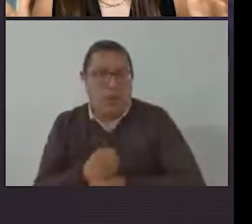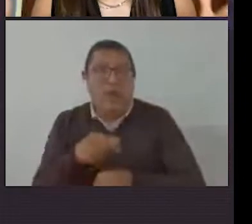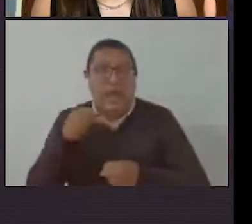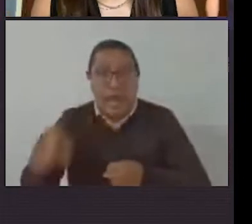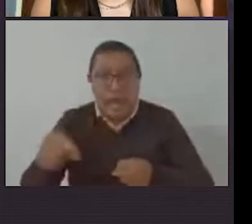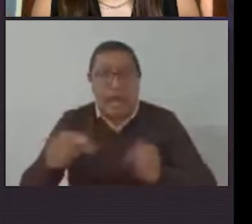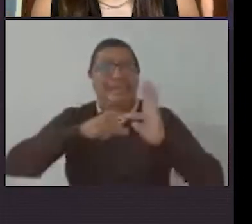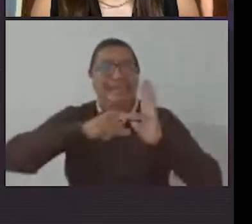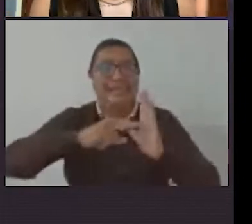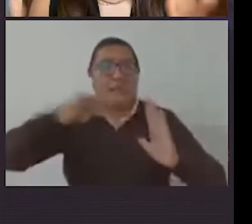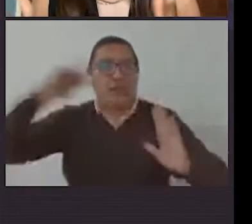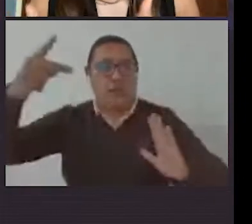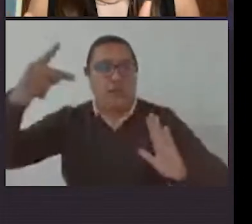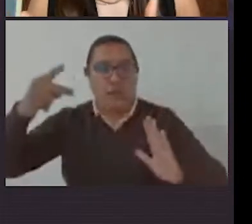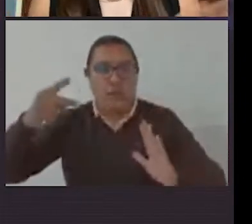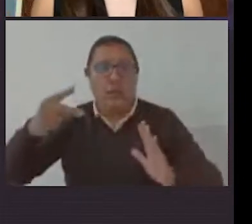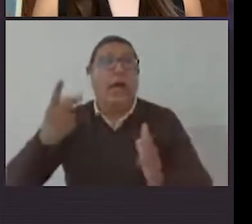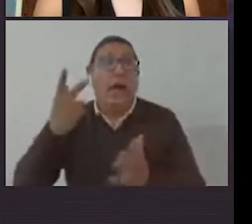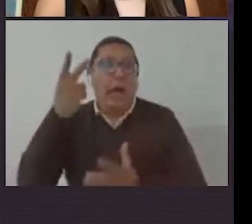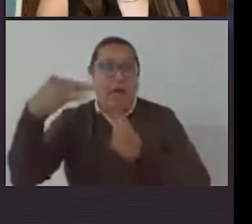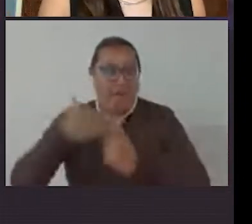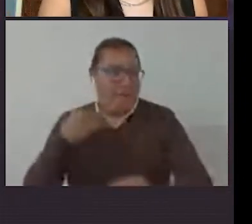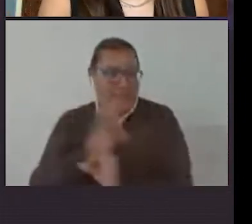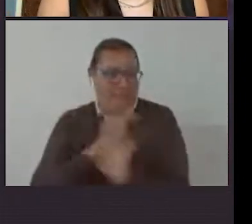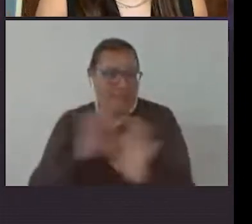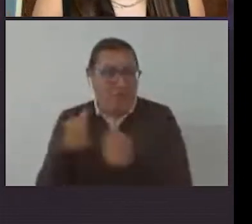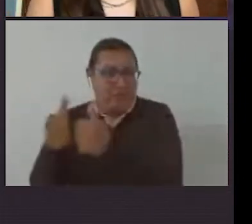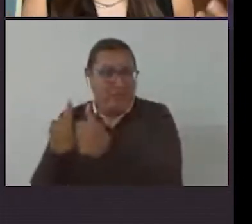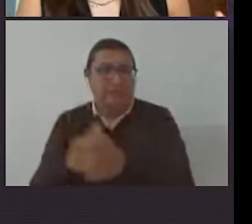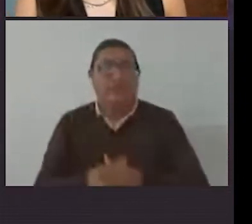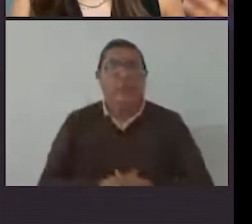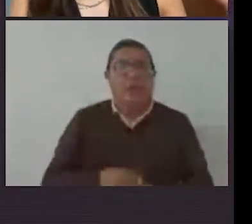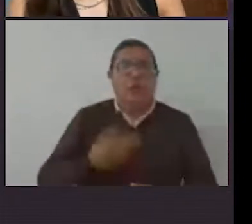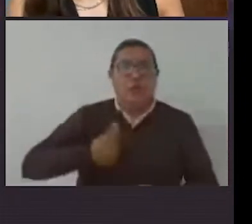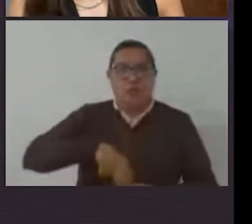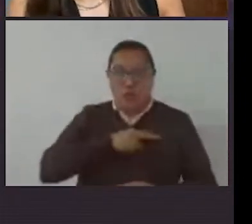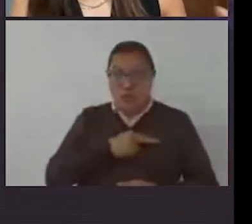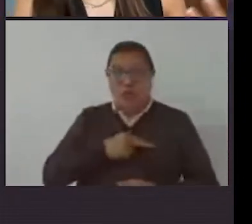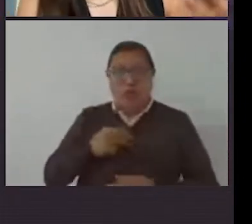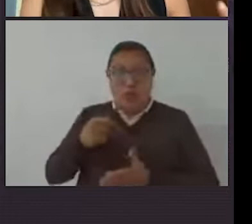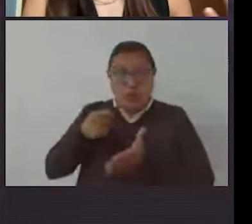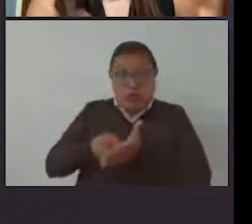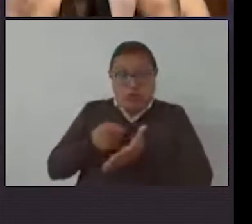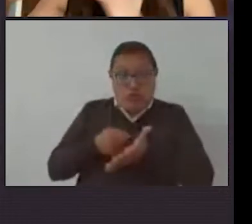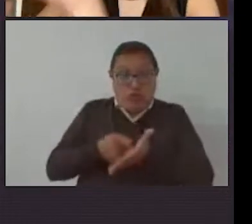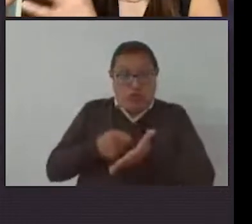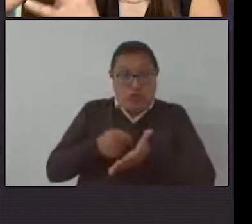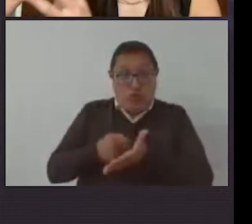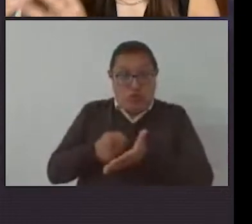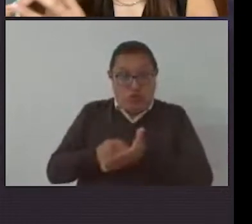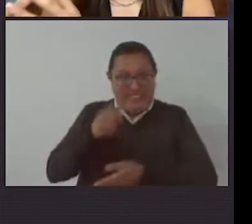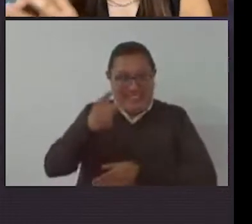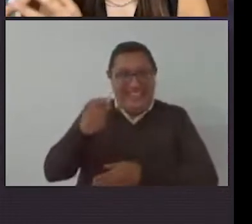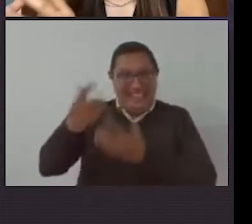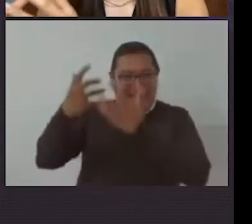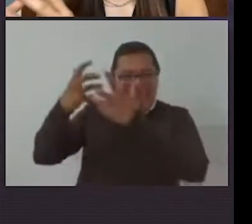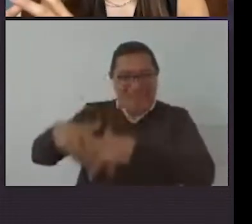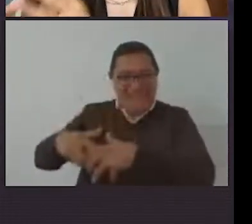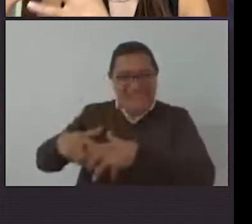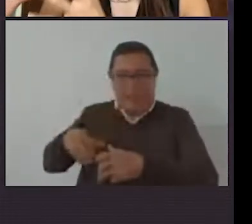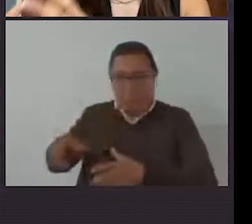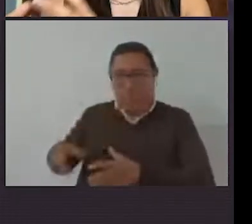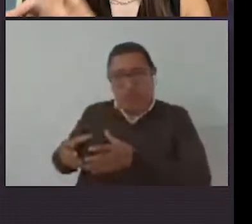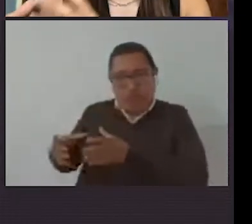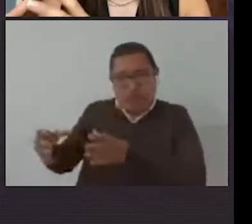tecnología del mundo. Y para nuestros socios de Turing, nosotros llamamos a nuestros socios de Turing estas empresas en Estados